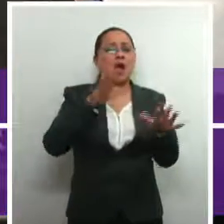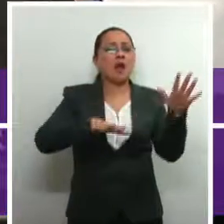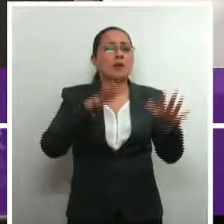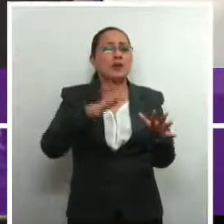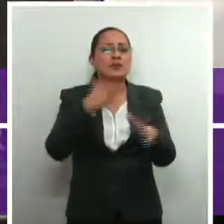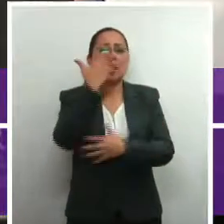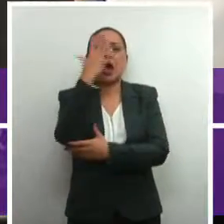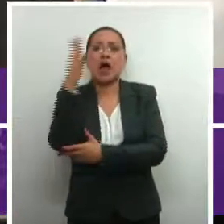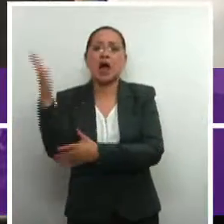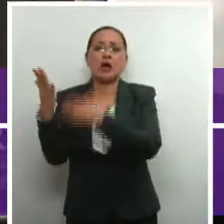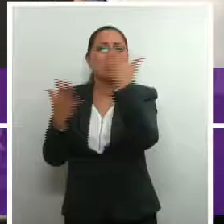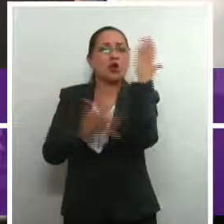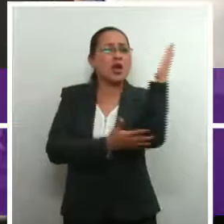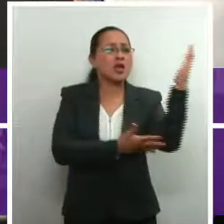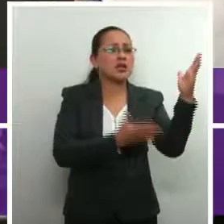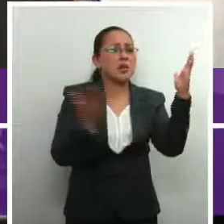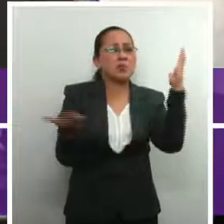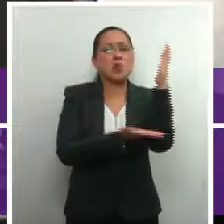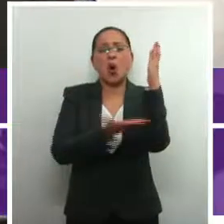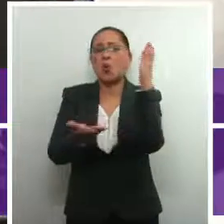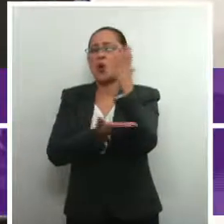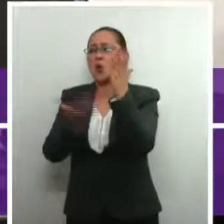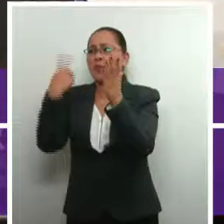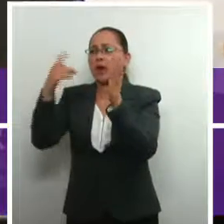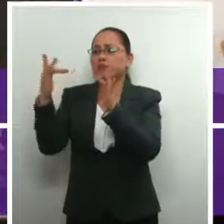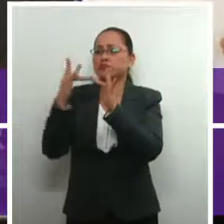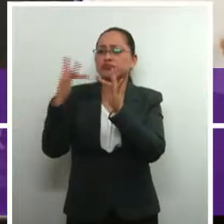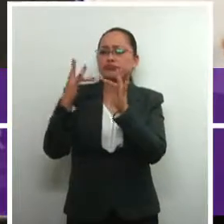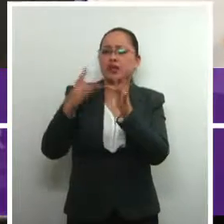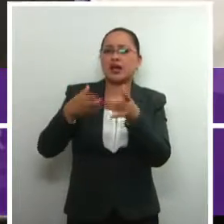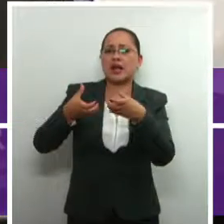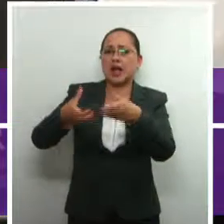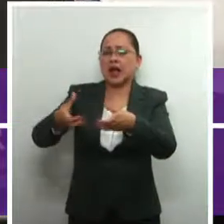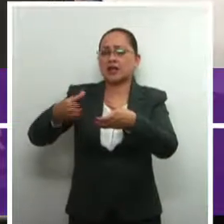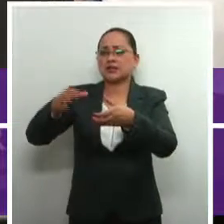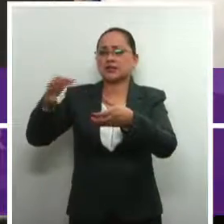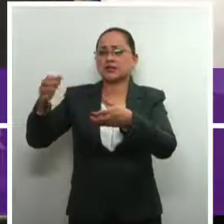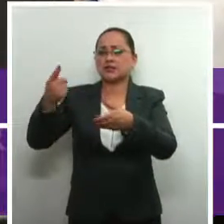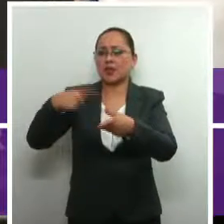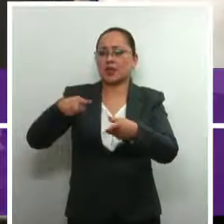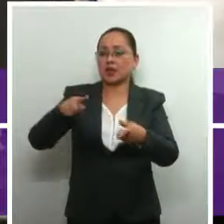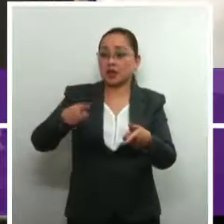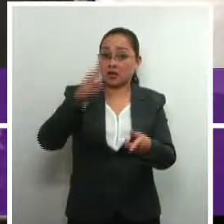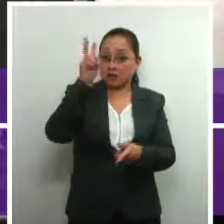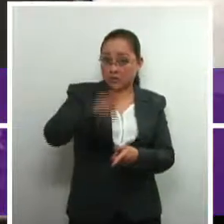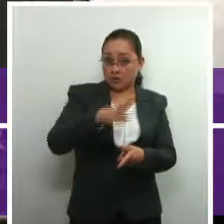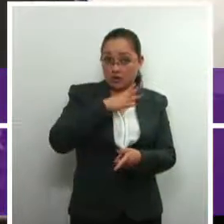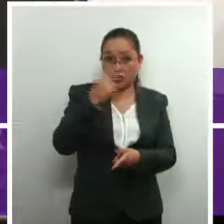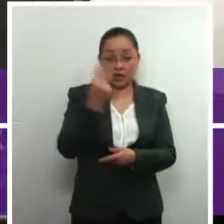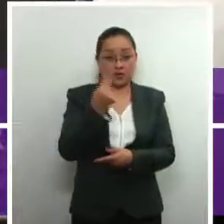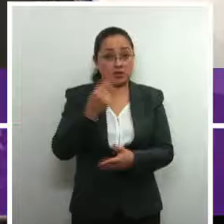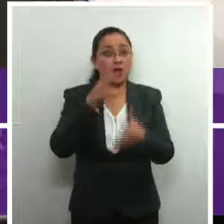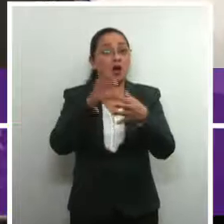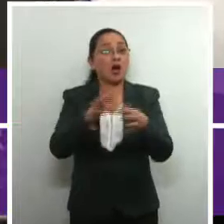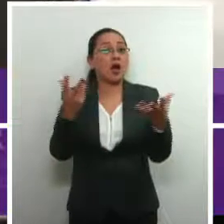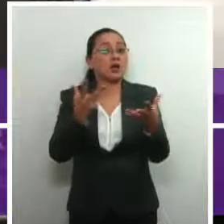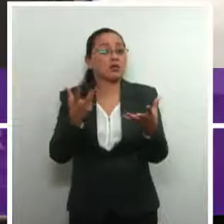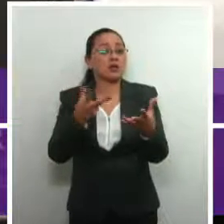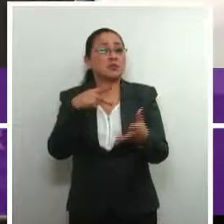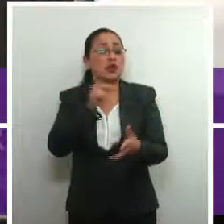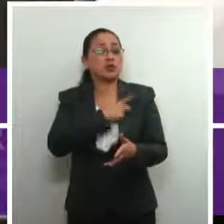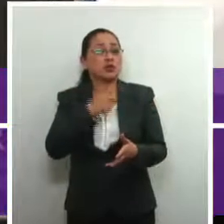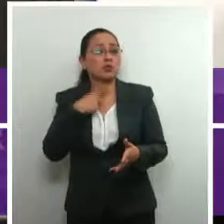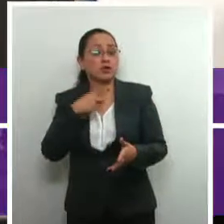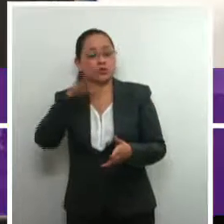de árboles para comunicar unas zonas con otras de la ciudad. Yo no sé si esto era totalmente necesario, pero tenemos que pensar